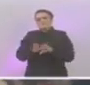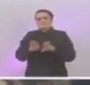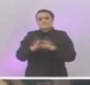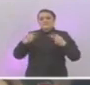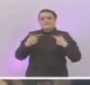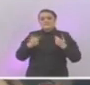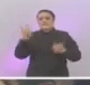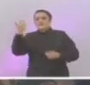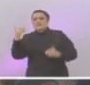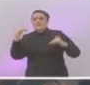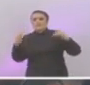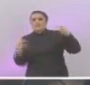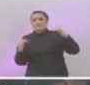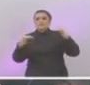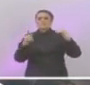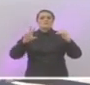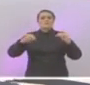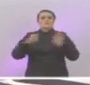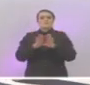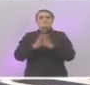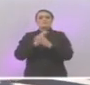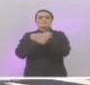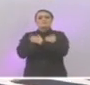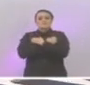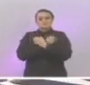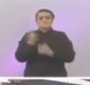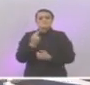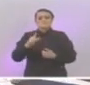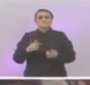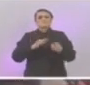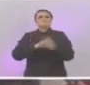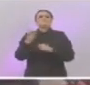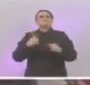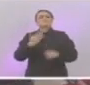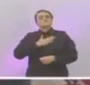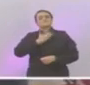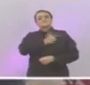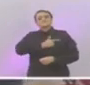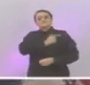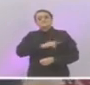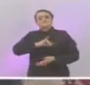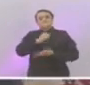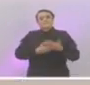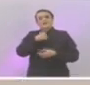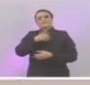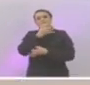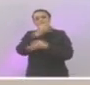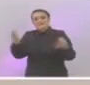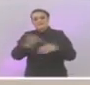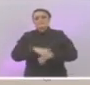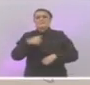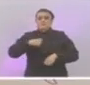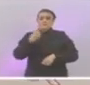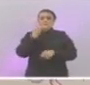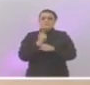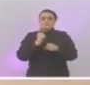desequilibrio financiero histórico del sector educativo. Y en particular me da mucho gusto informar a todos ustedes que somos